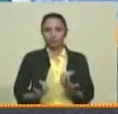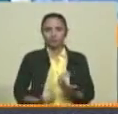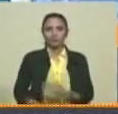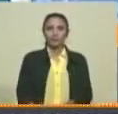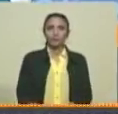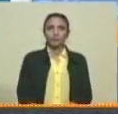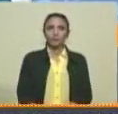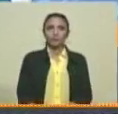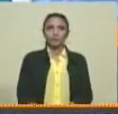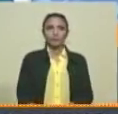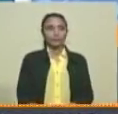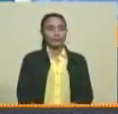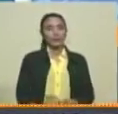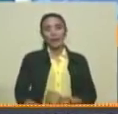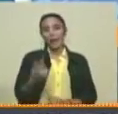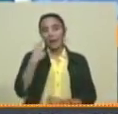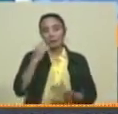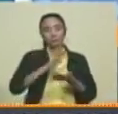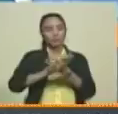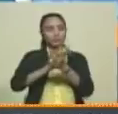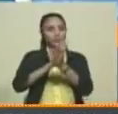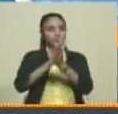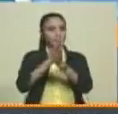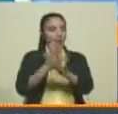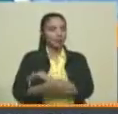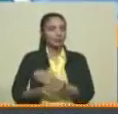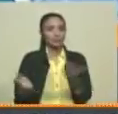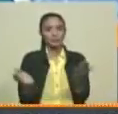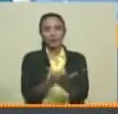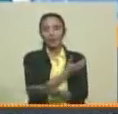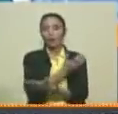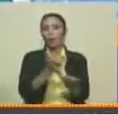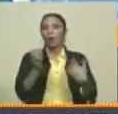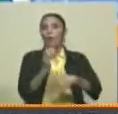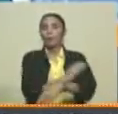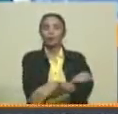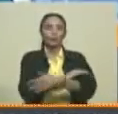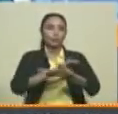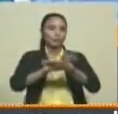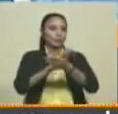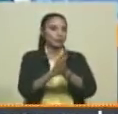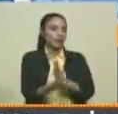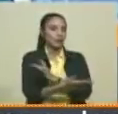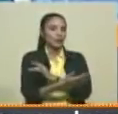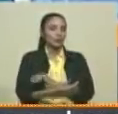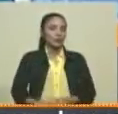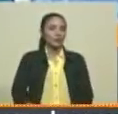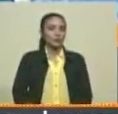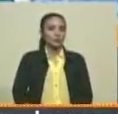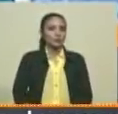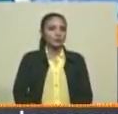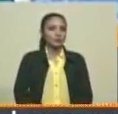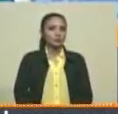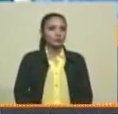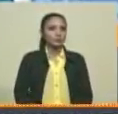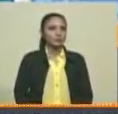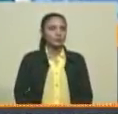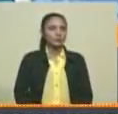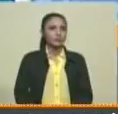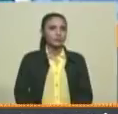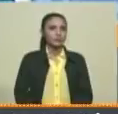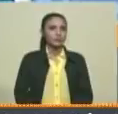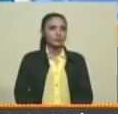Sería el principio del fin para toda la derecha golpista. Así lo diría. Si la derecha golpista se